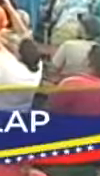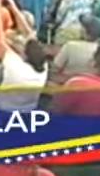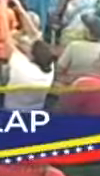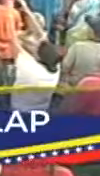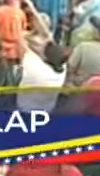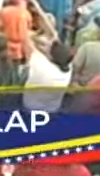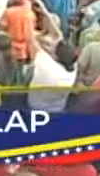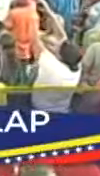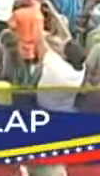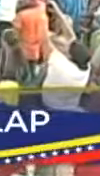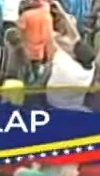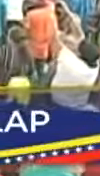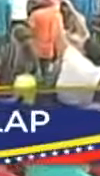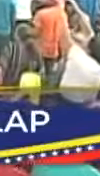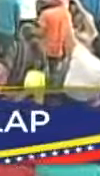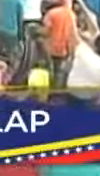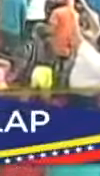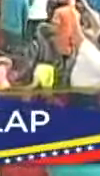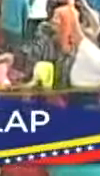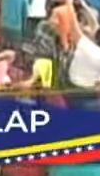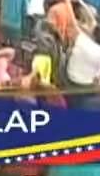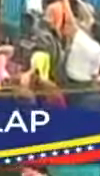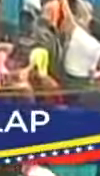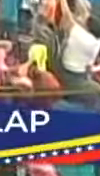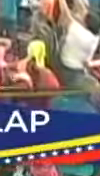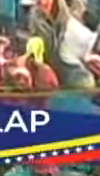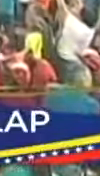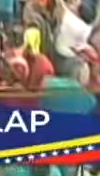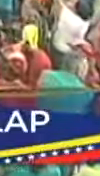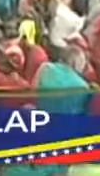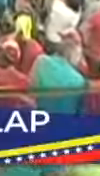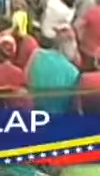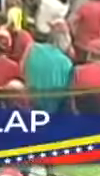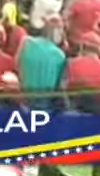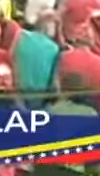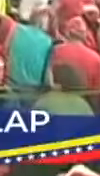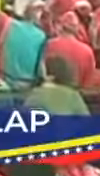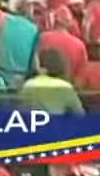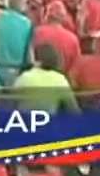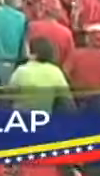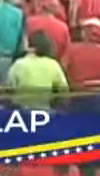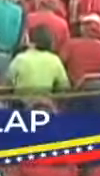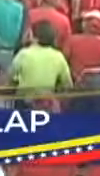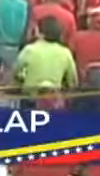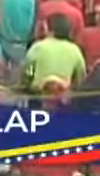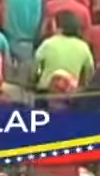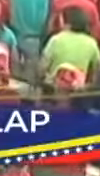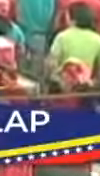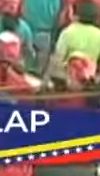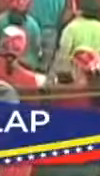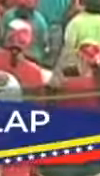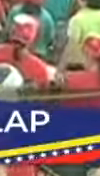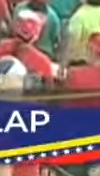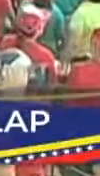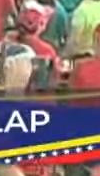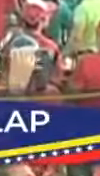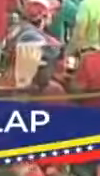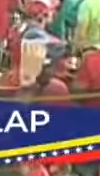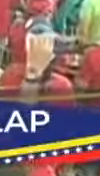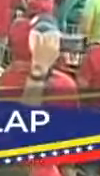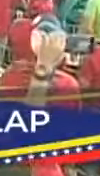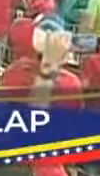Allí vemos el aplauso, allí vemos la emoción. Vemos entonces cómo lo reciben de los distintos puntos del